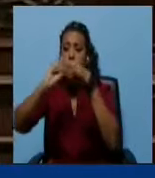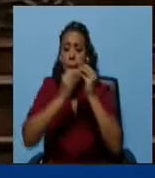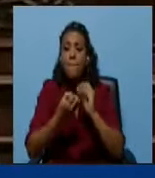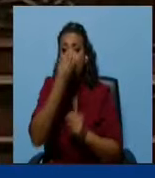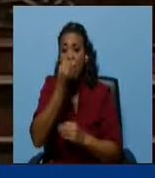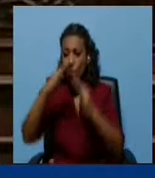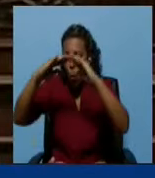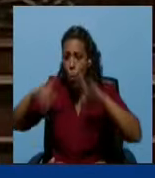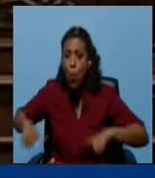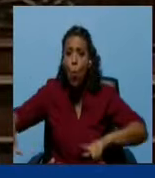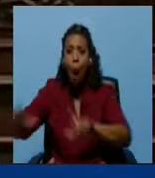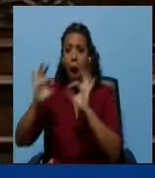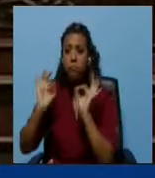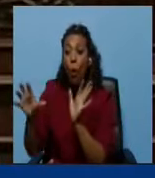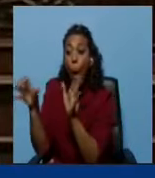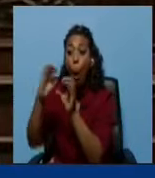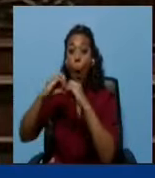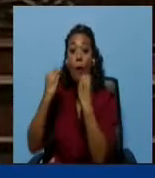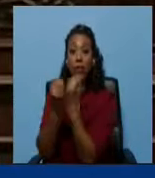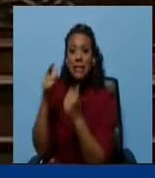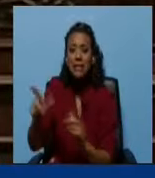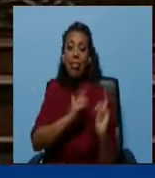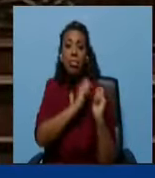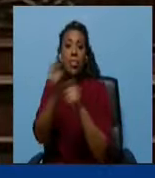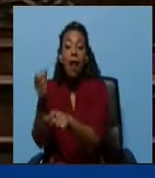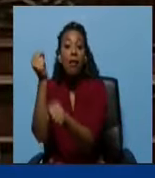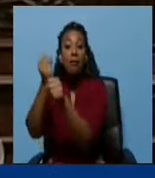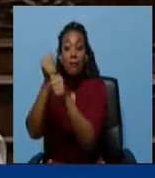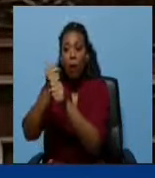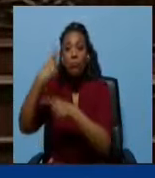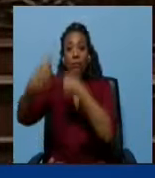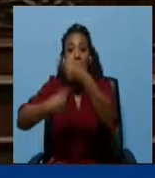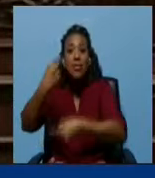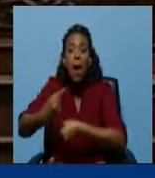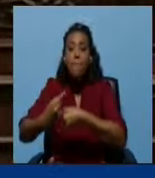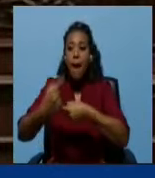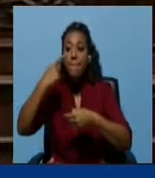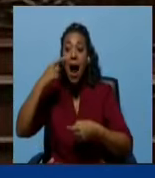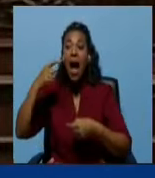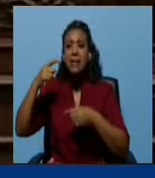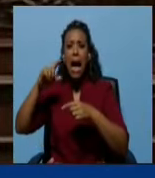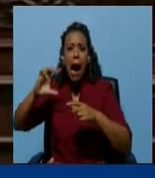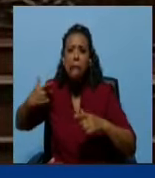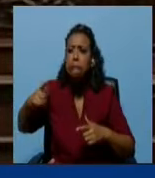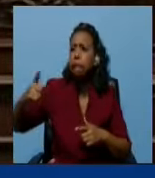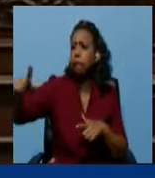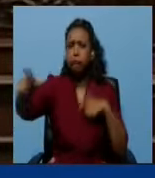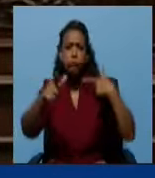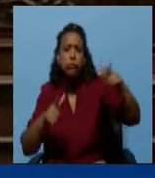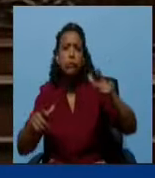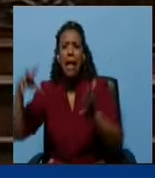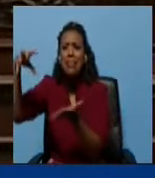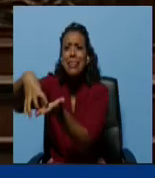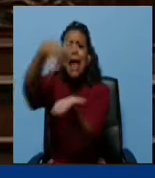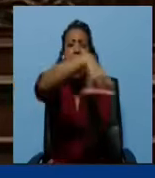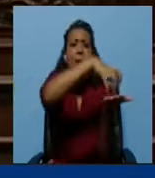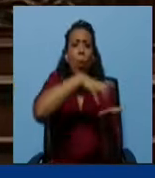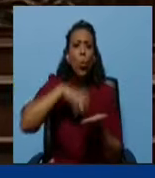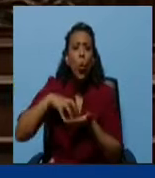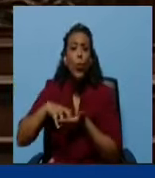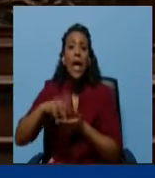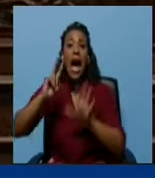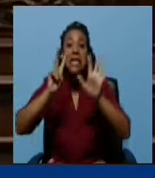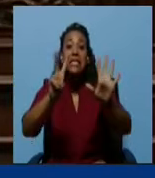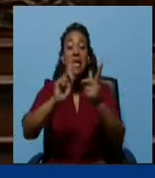Miraflores para las tareas de trabajo y se vayan por el país a articularse con las